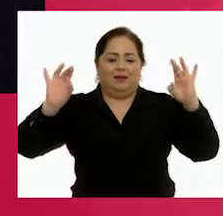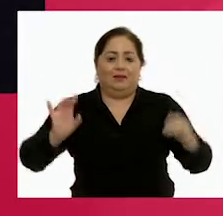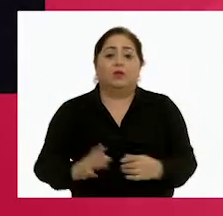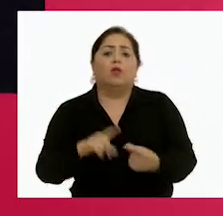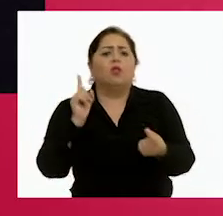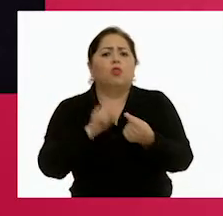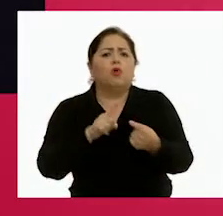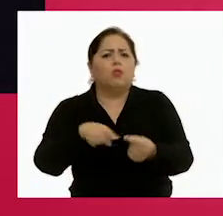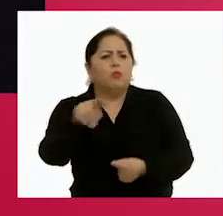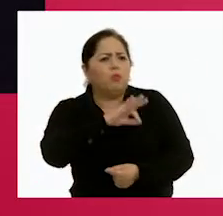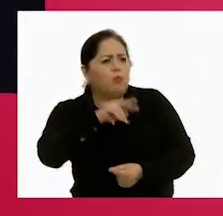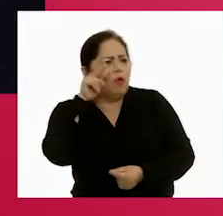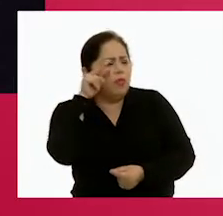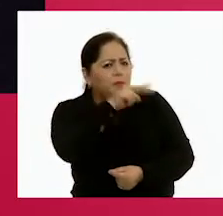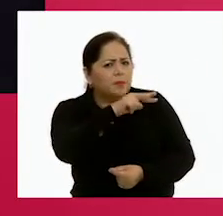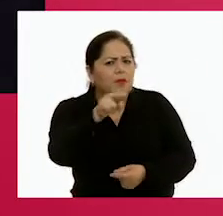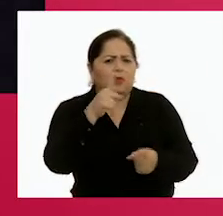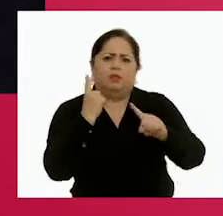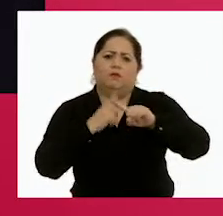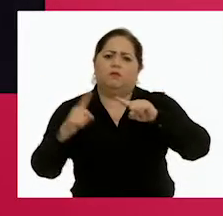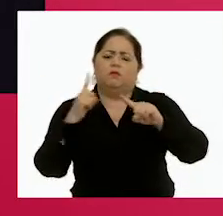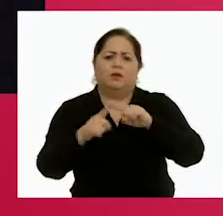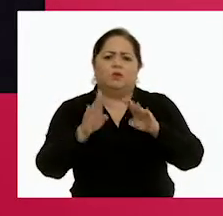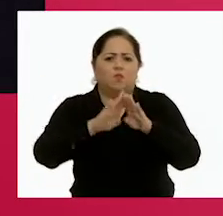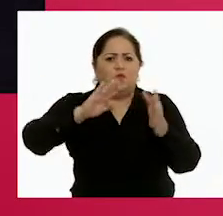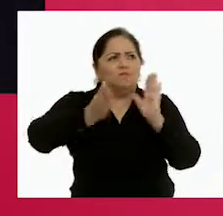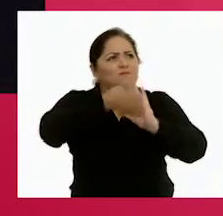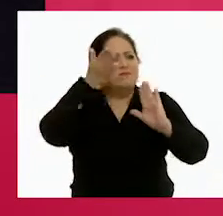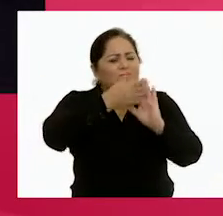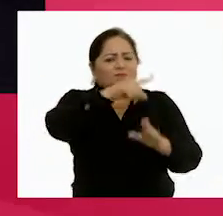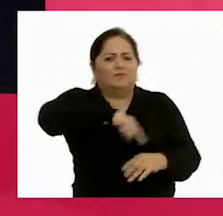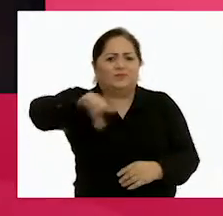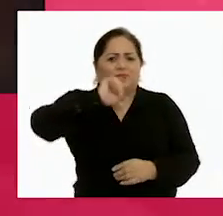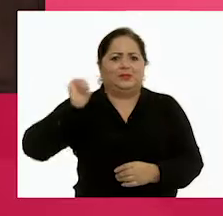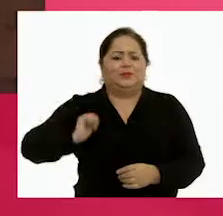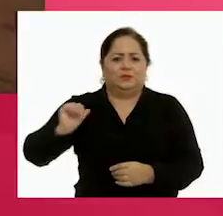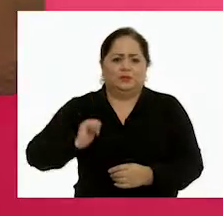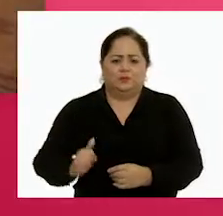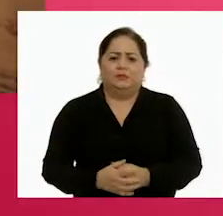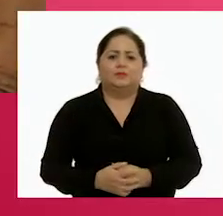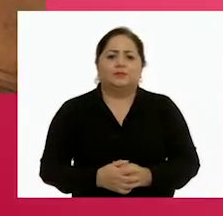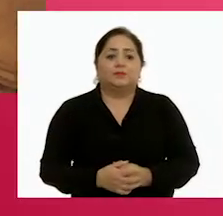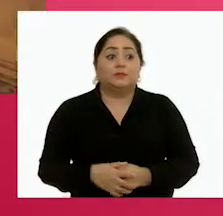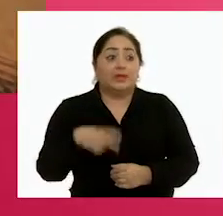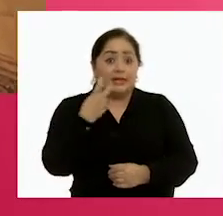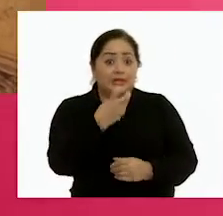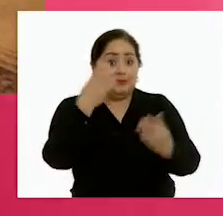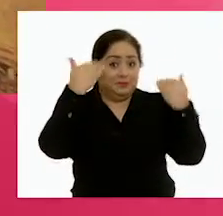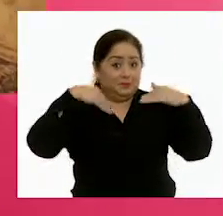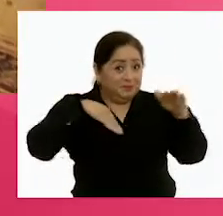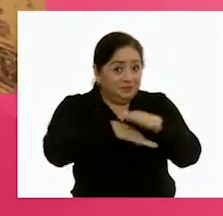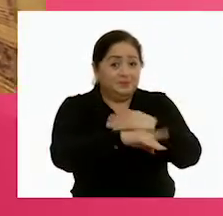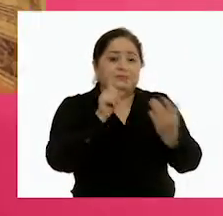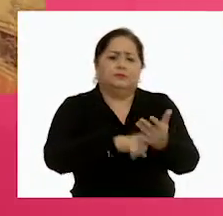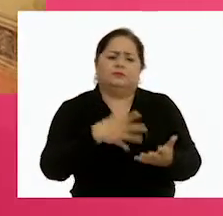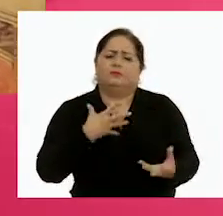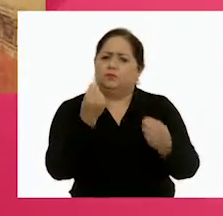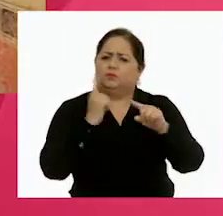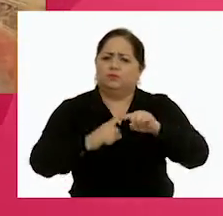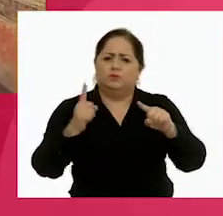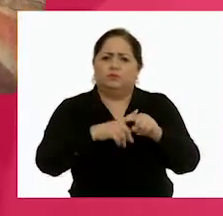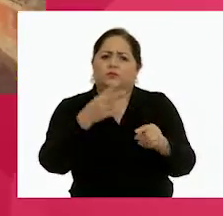en donde se aprecia la influencia de diferentes estilos arquitectónicos. este convento ha tenido variadas